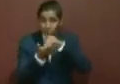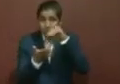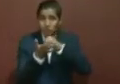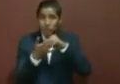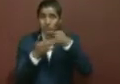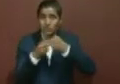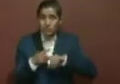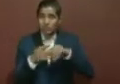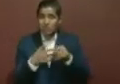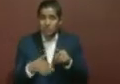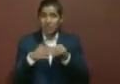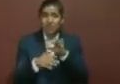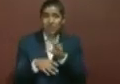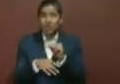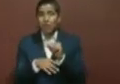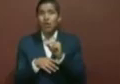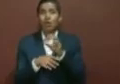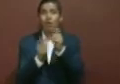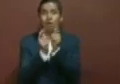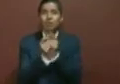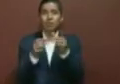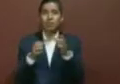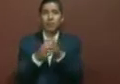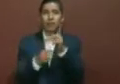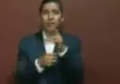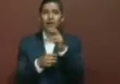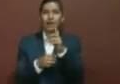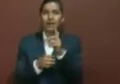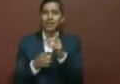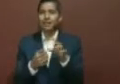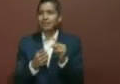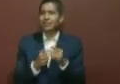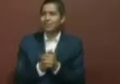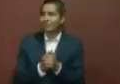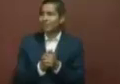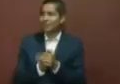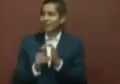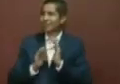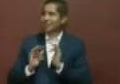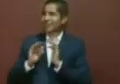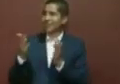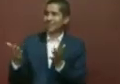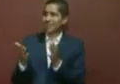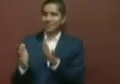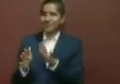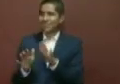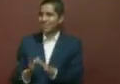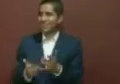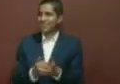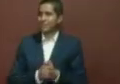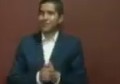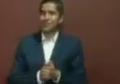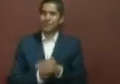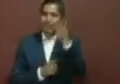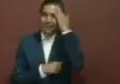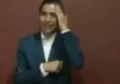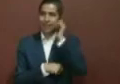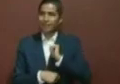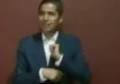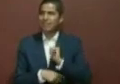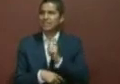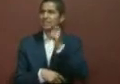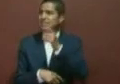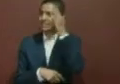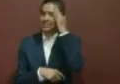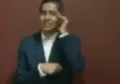un partido estatal. Creo que es lo único que queda ya. Martita, aplácate, yo no soy el líder del PRD. Bueno, el líder moral, el